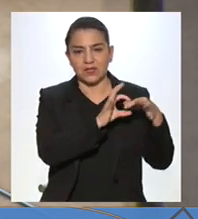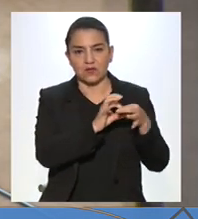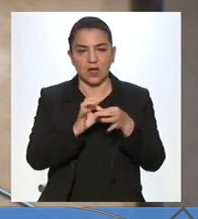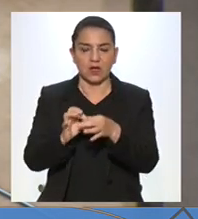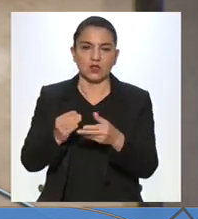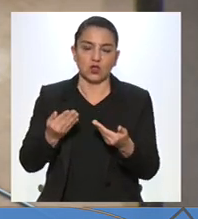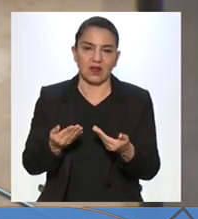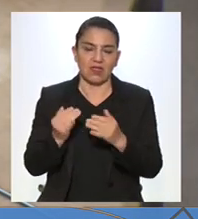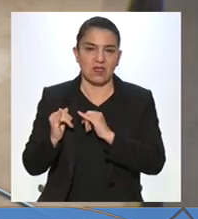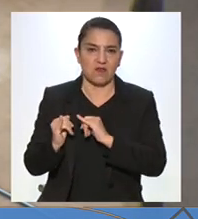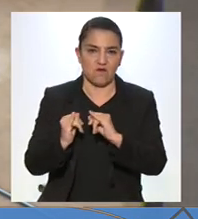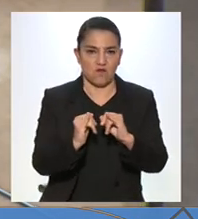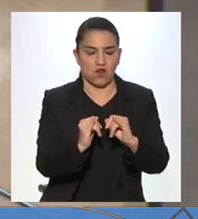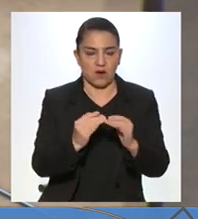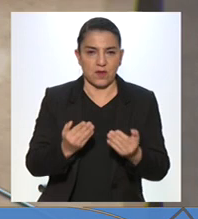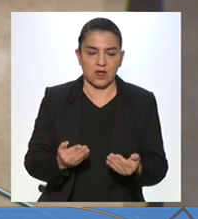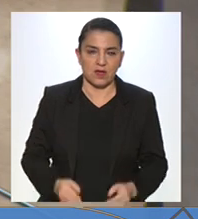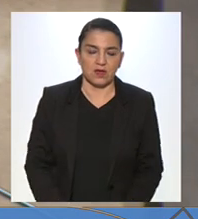de este informe